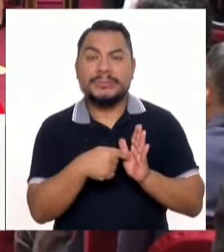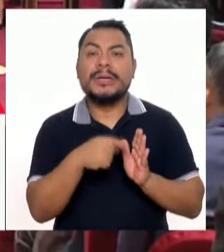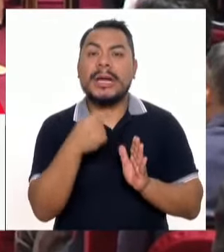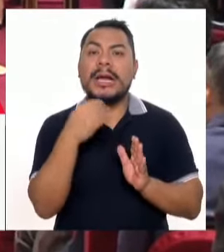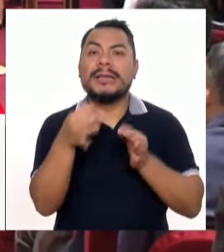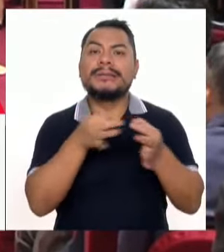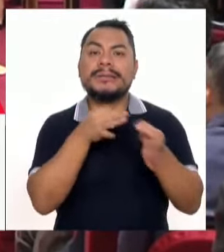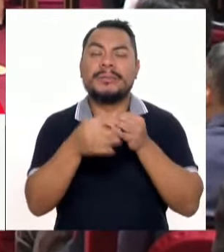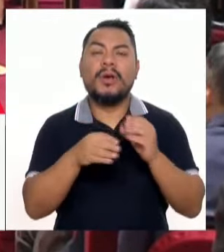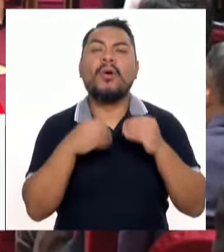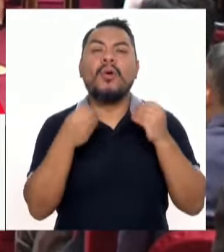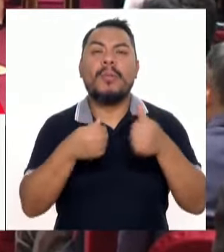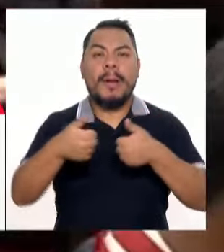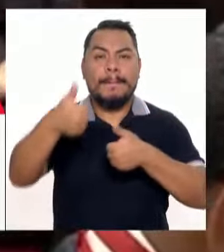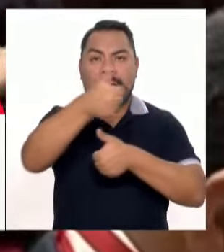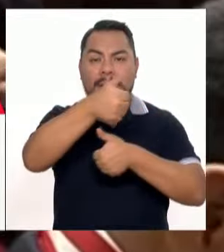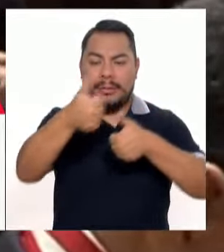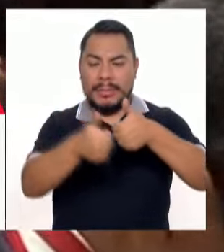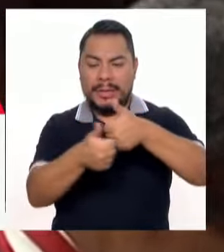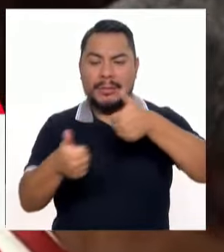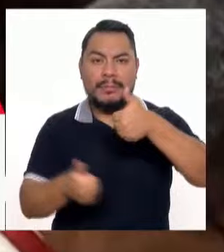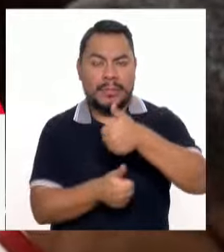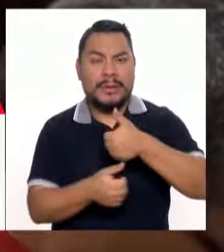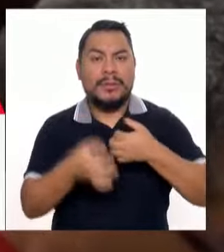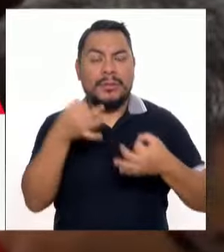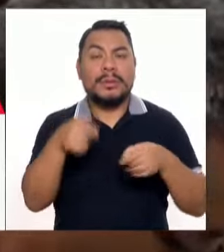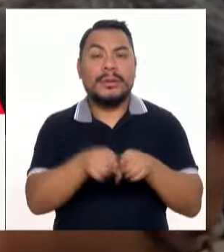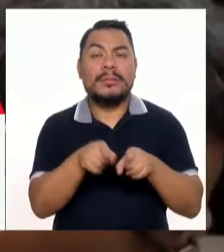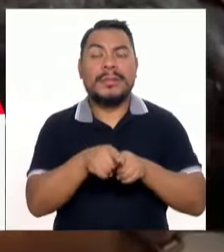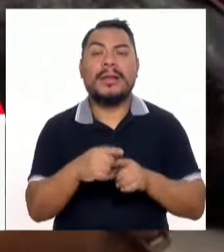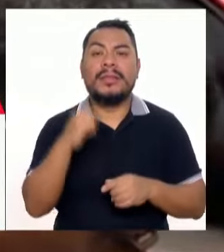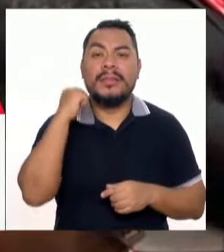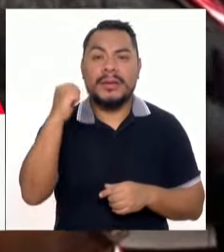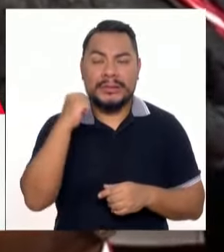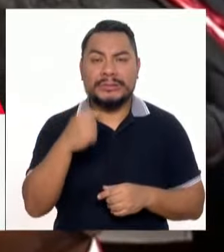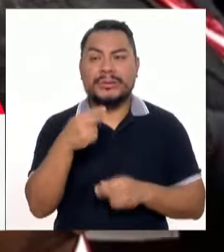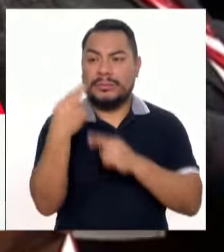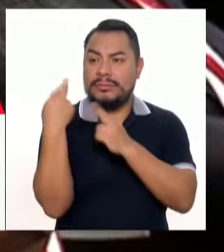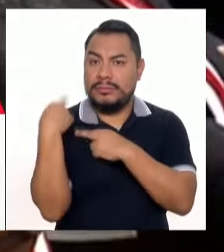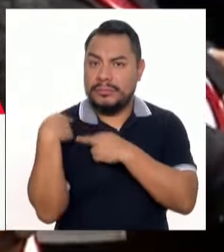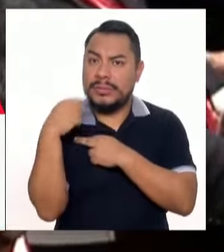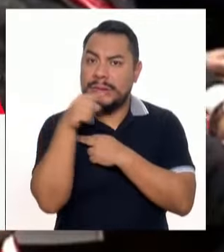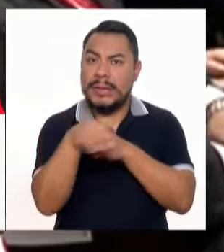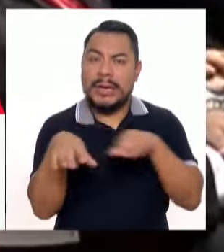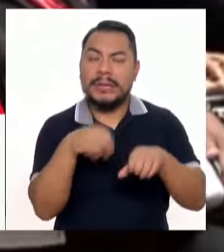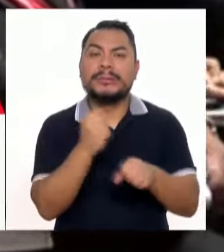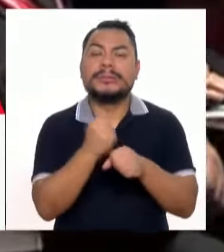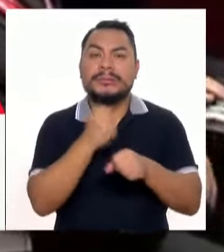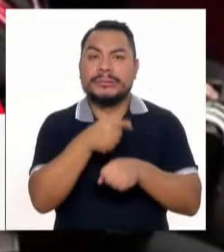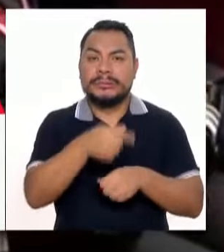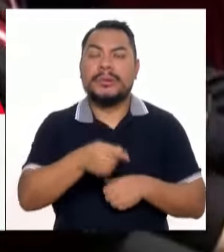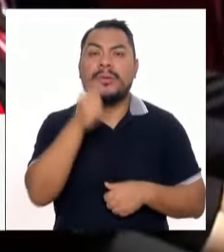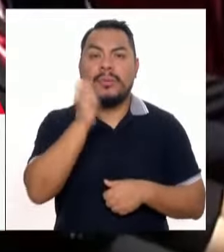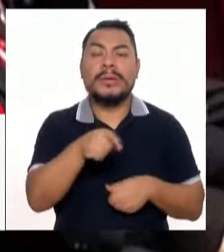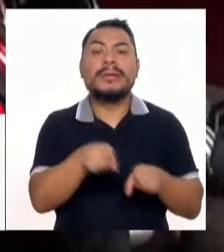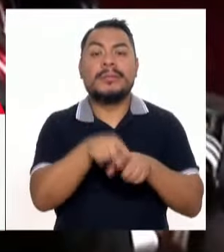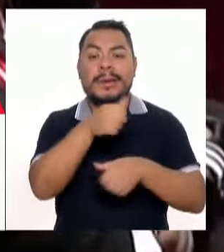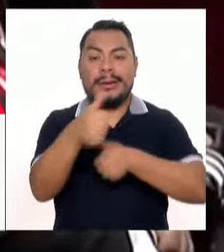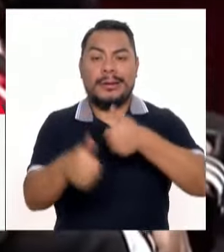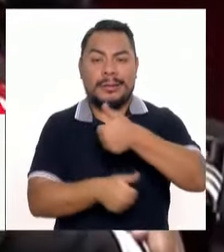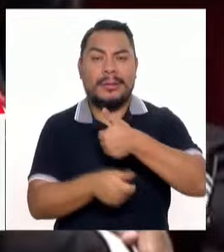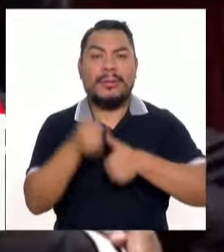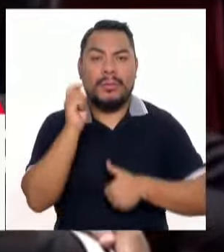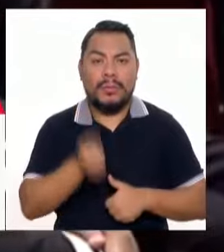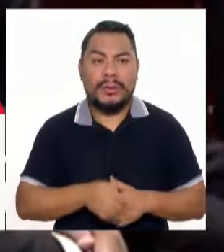Judicial y define los derechos y deberes de los magistrados, justiciables y auxiliares jurisdiccionales. Hay